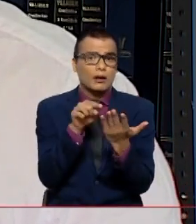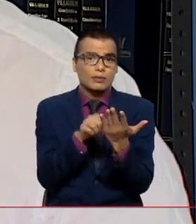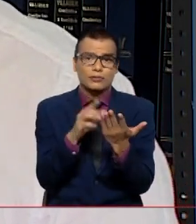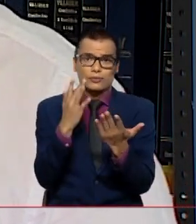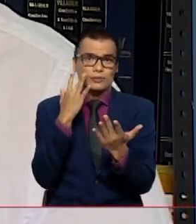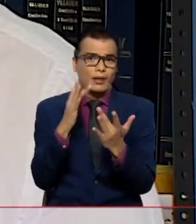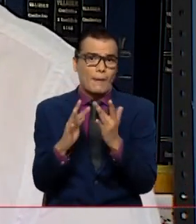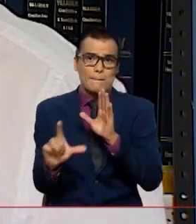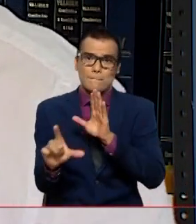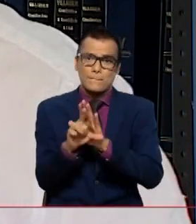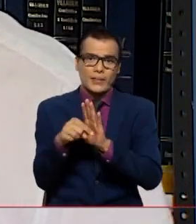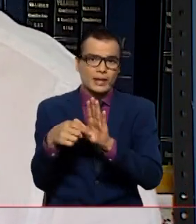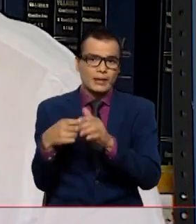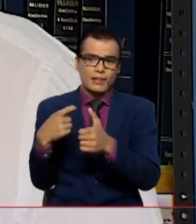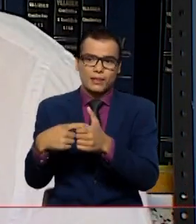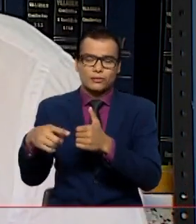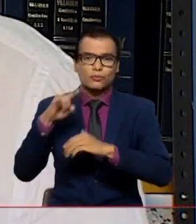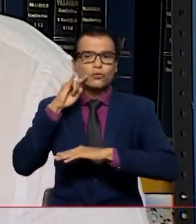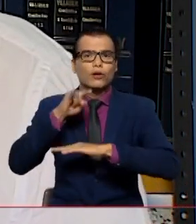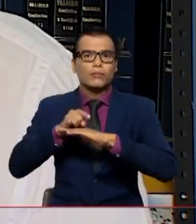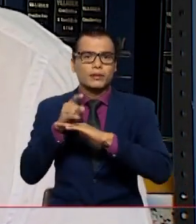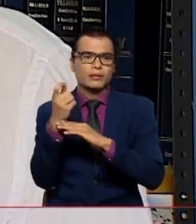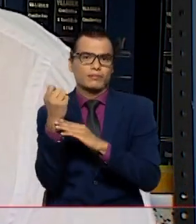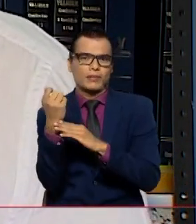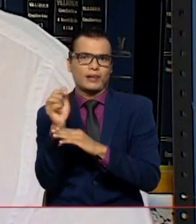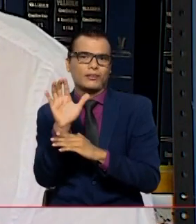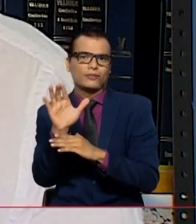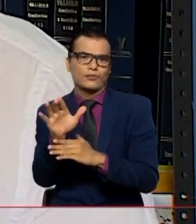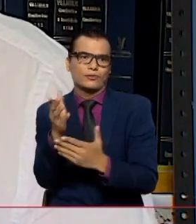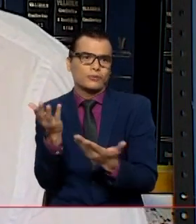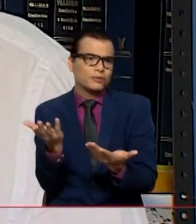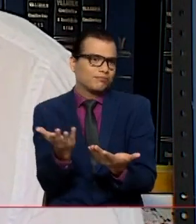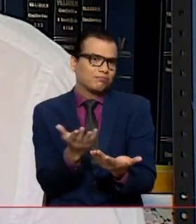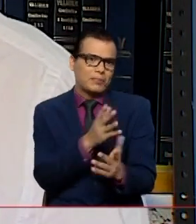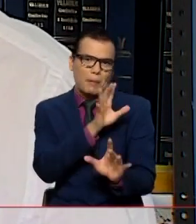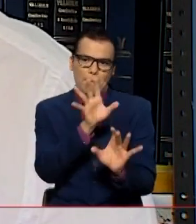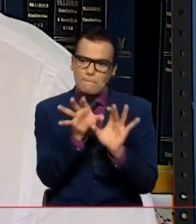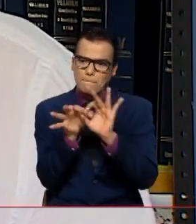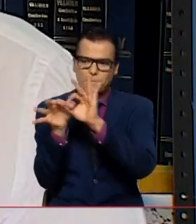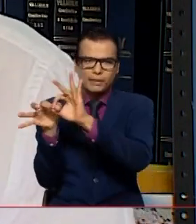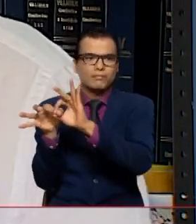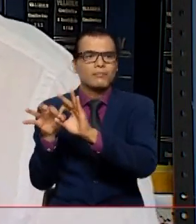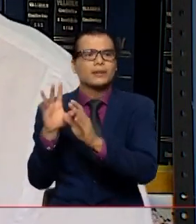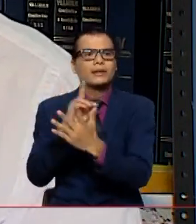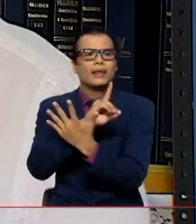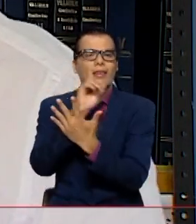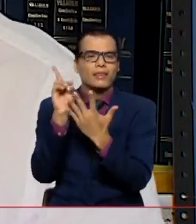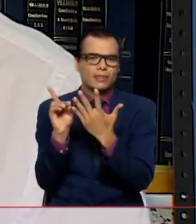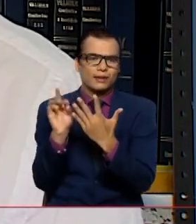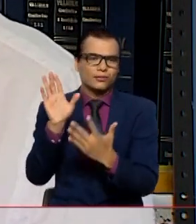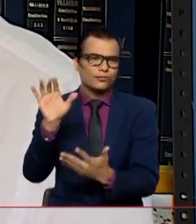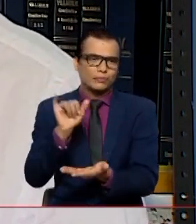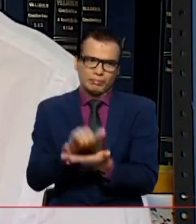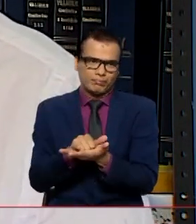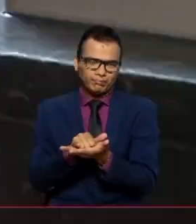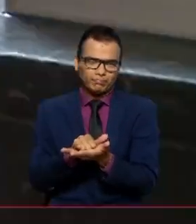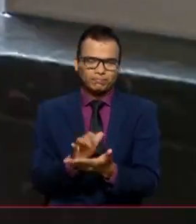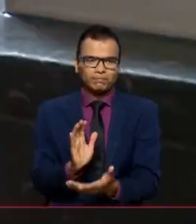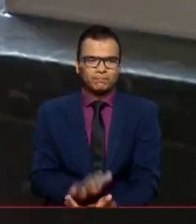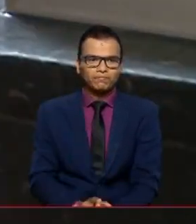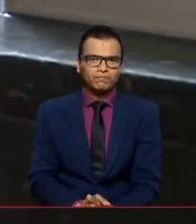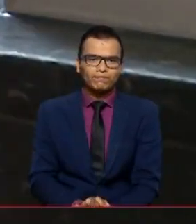legalmente constituidas ante la superintendencia y por eso tienen la misma finalidad de alguna cooperativa, un banco o una entidad